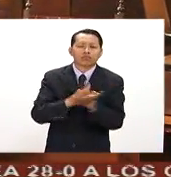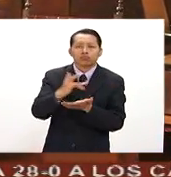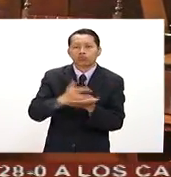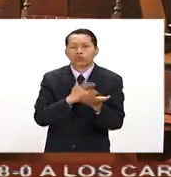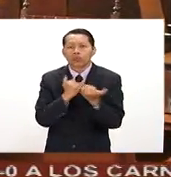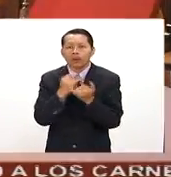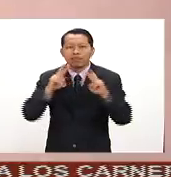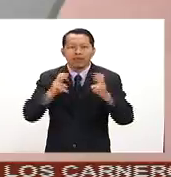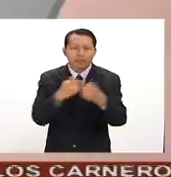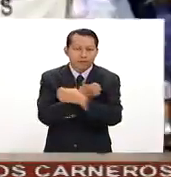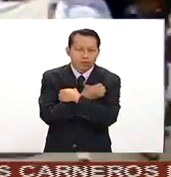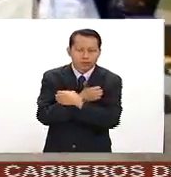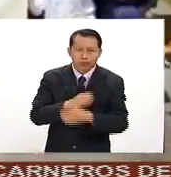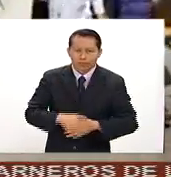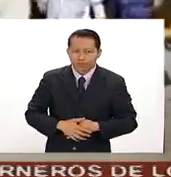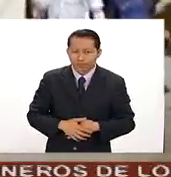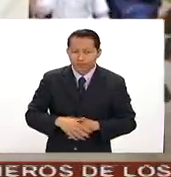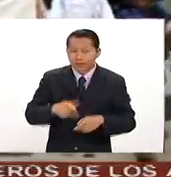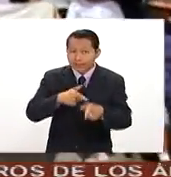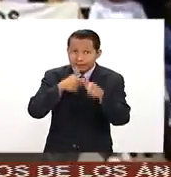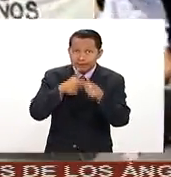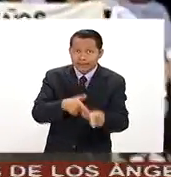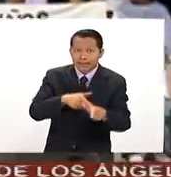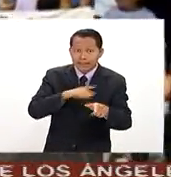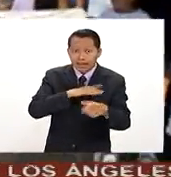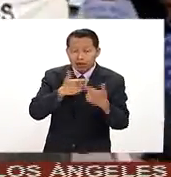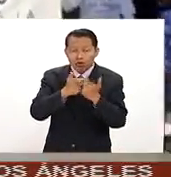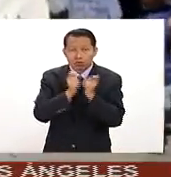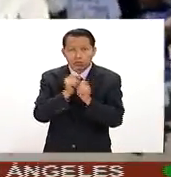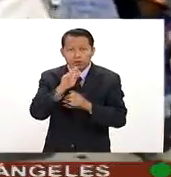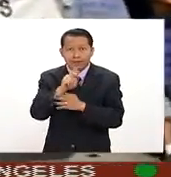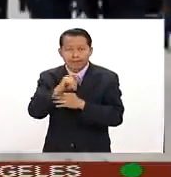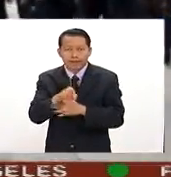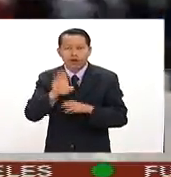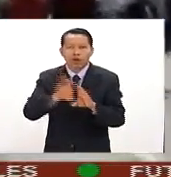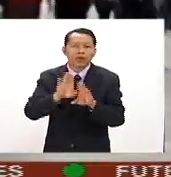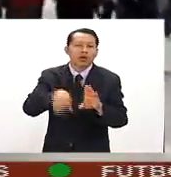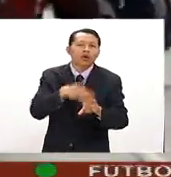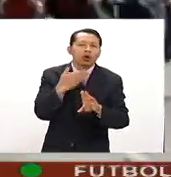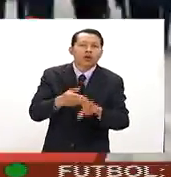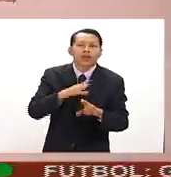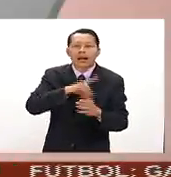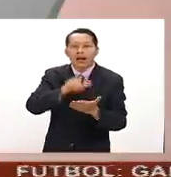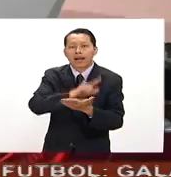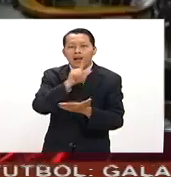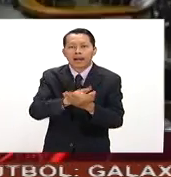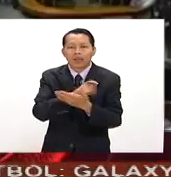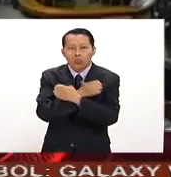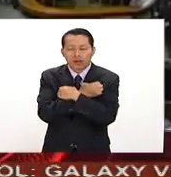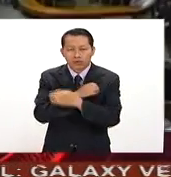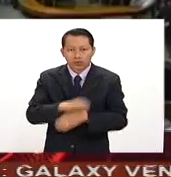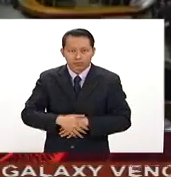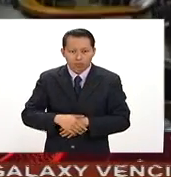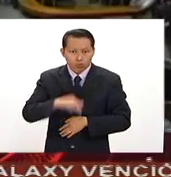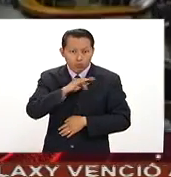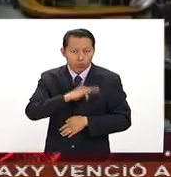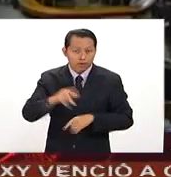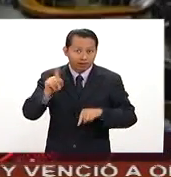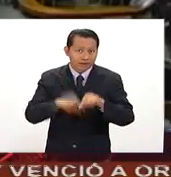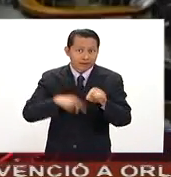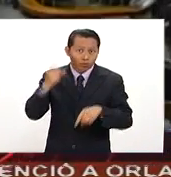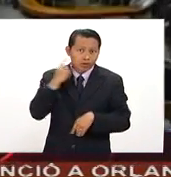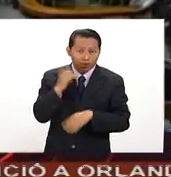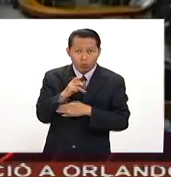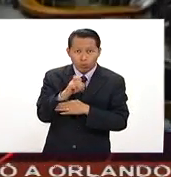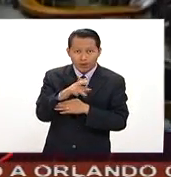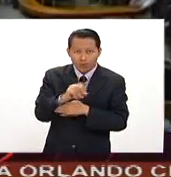materia educativa. Continúa el embate de la CENTE contra la reforma educativa. Destituyen al diputado Eduardo